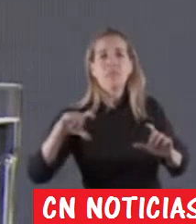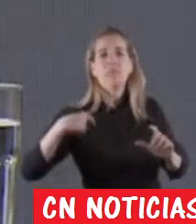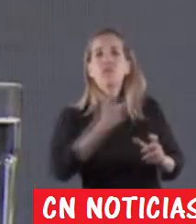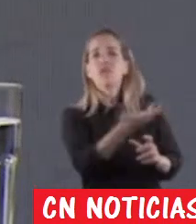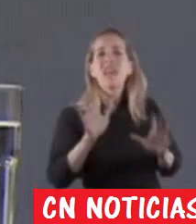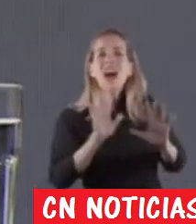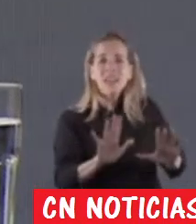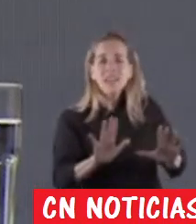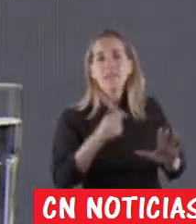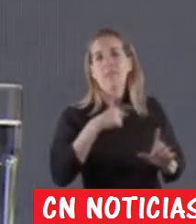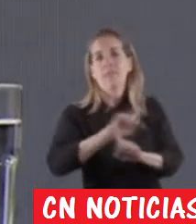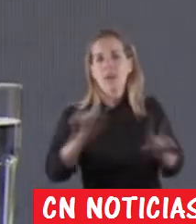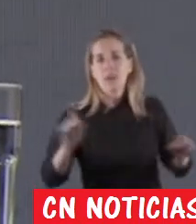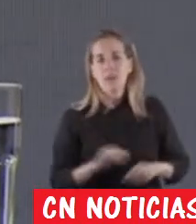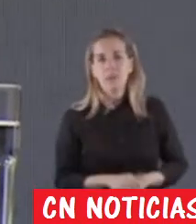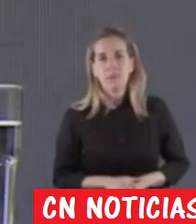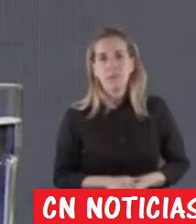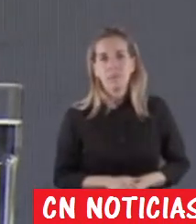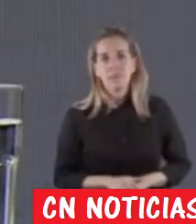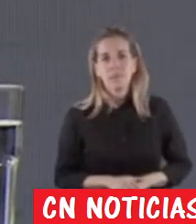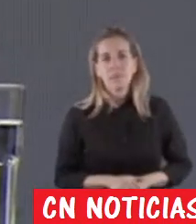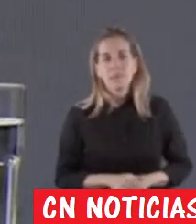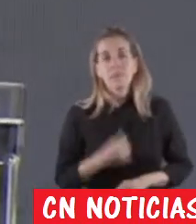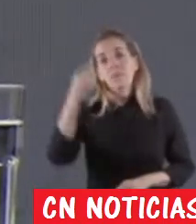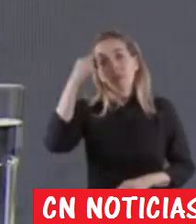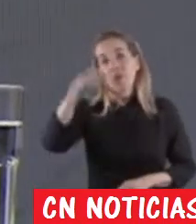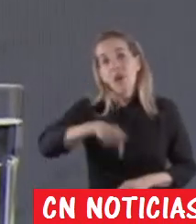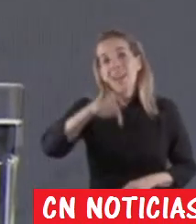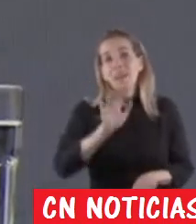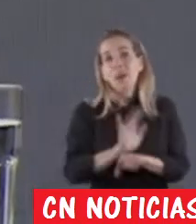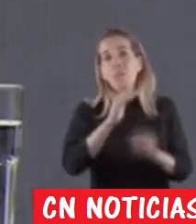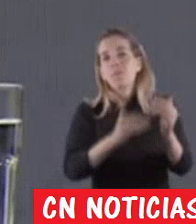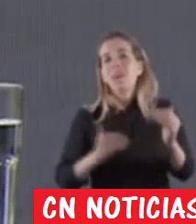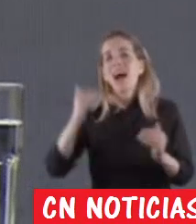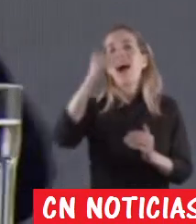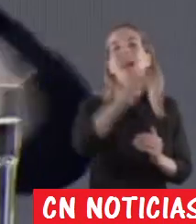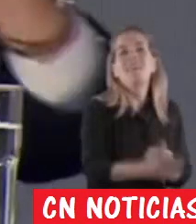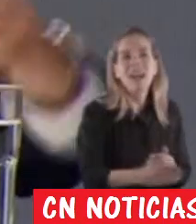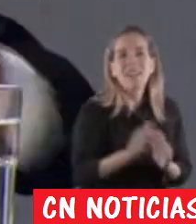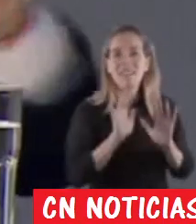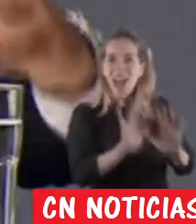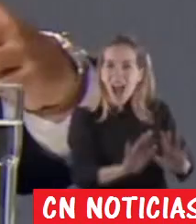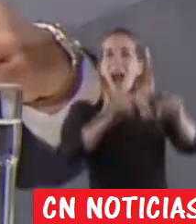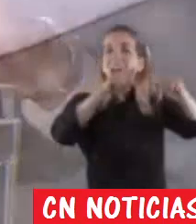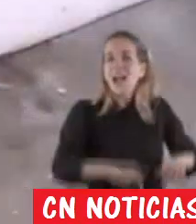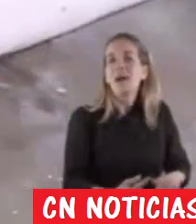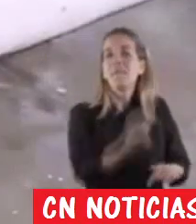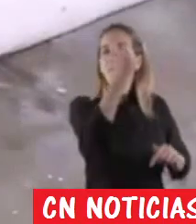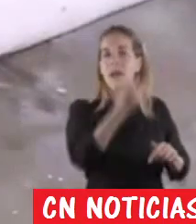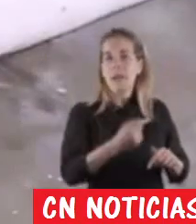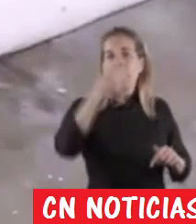tiempo. Así que yo creo que hoy estamos dando un paso muy importante que se va a repetir